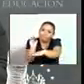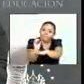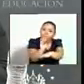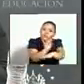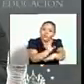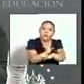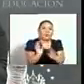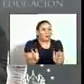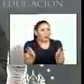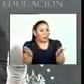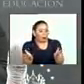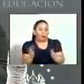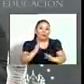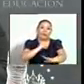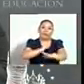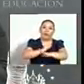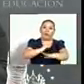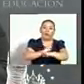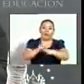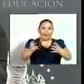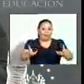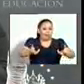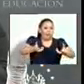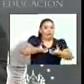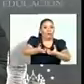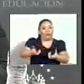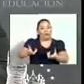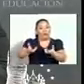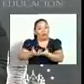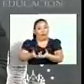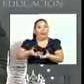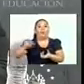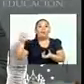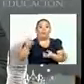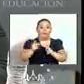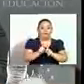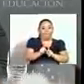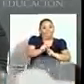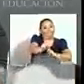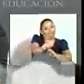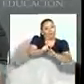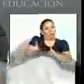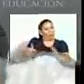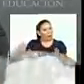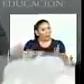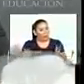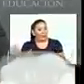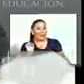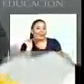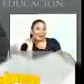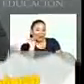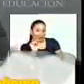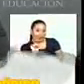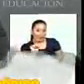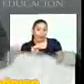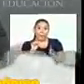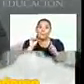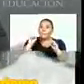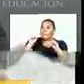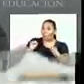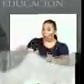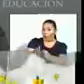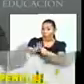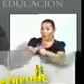importante, es evitar aglomeraciones y eso es un distanciamiento físico. ¿Por qué? Porque esa es la manera con la cual el virus,